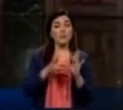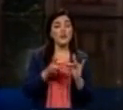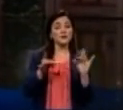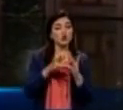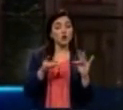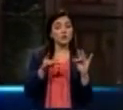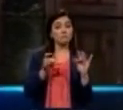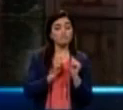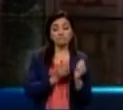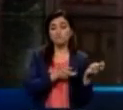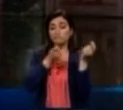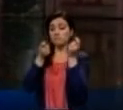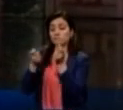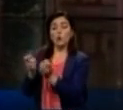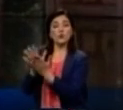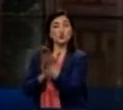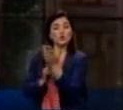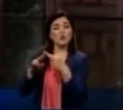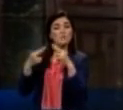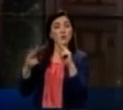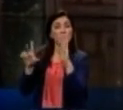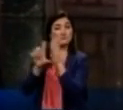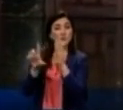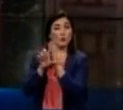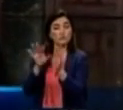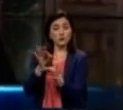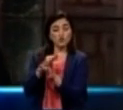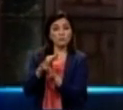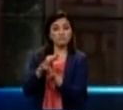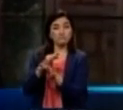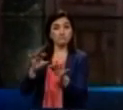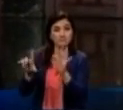texto con su veto total al proyecto de reformas a la ley de la función